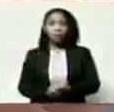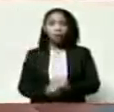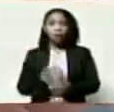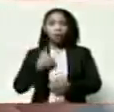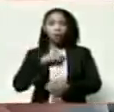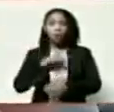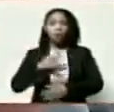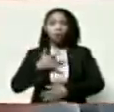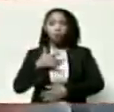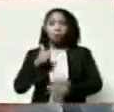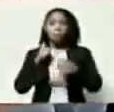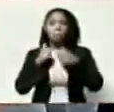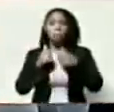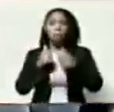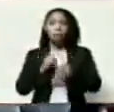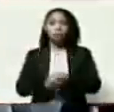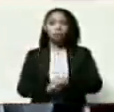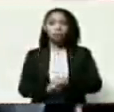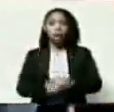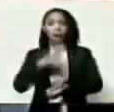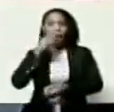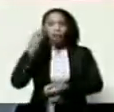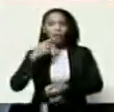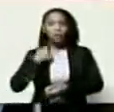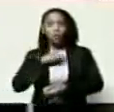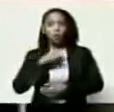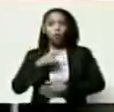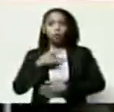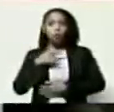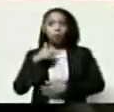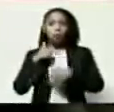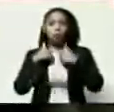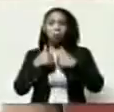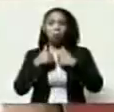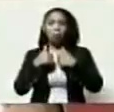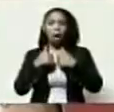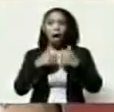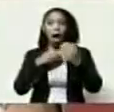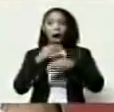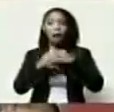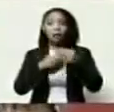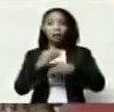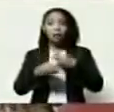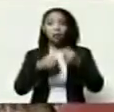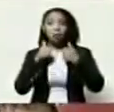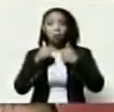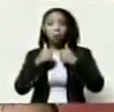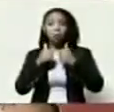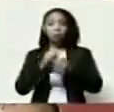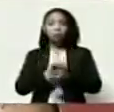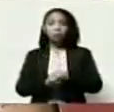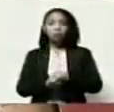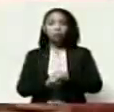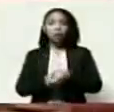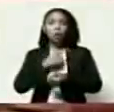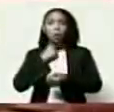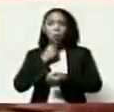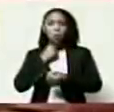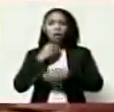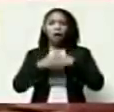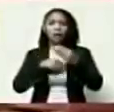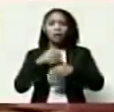bien. La verdad es que nos sentimos bien haciendo el bien. Nos gusta hacer el